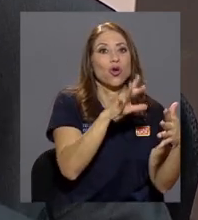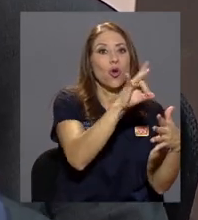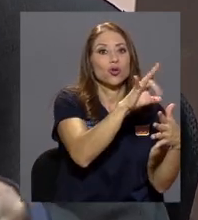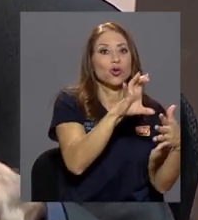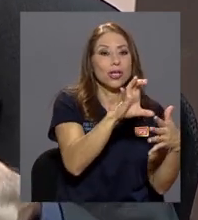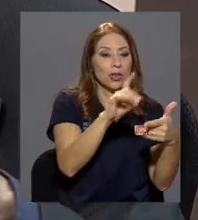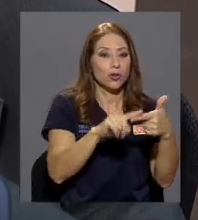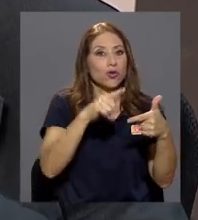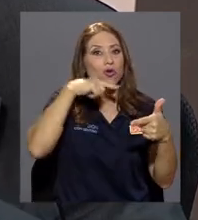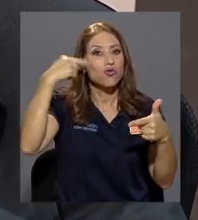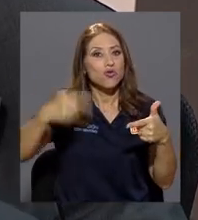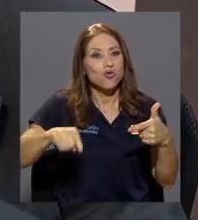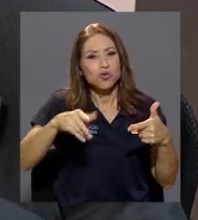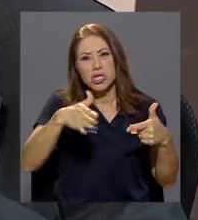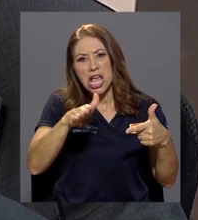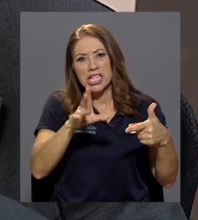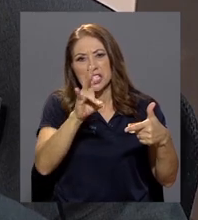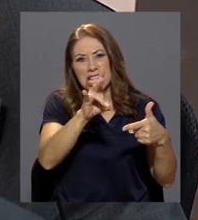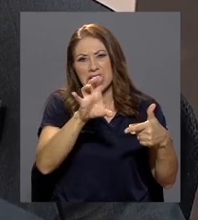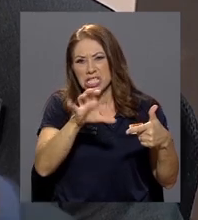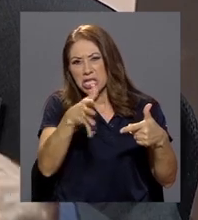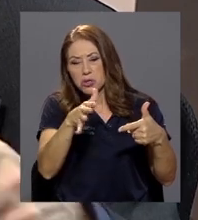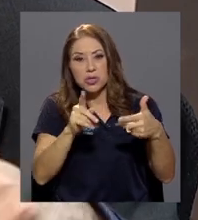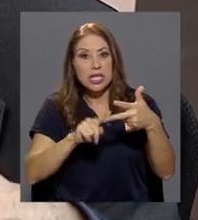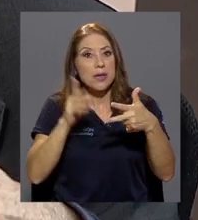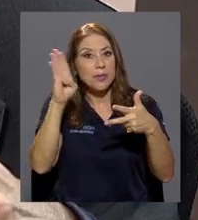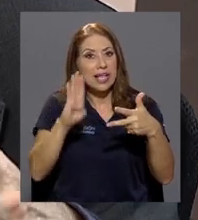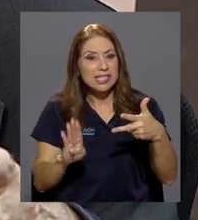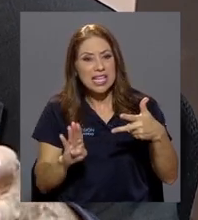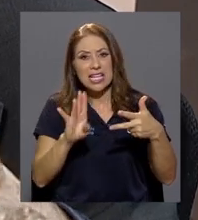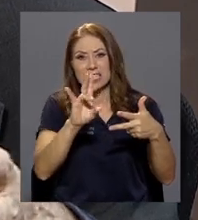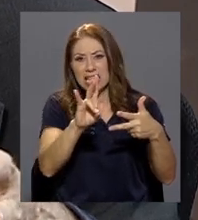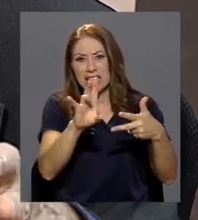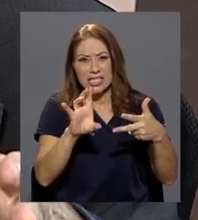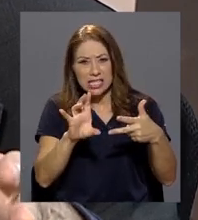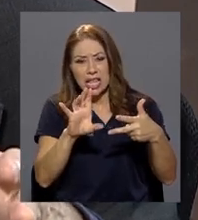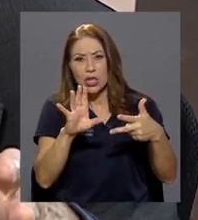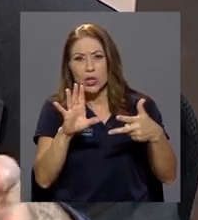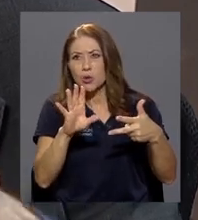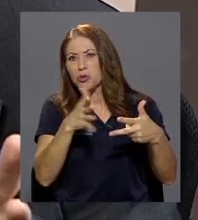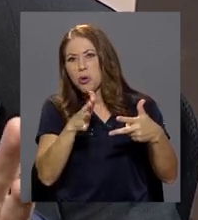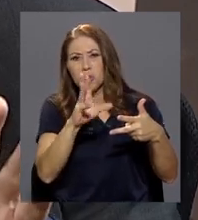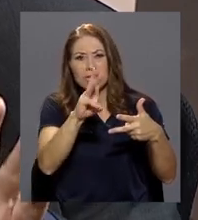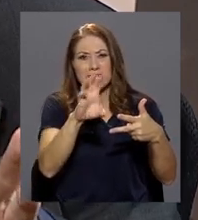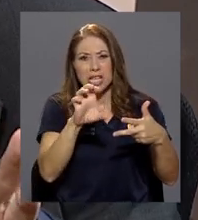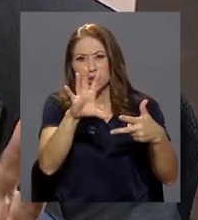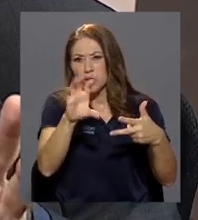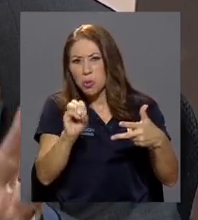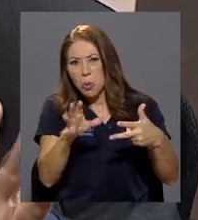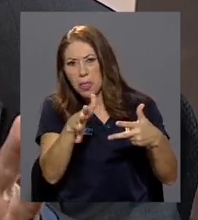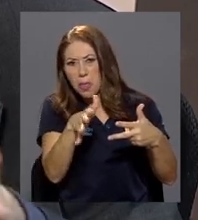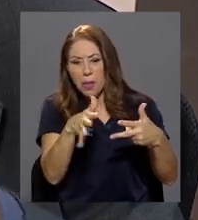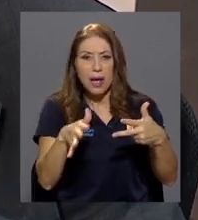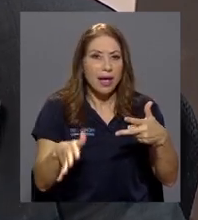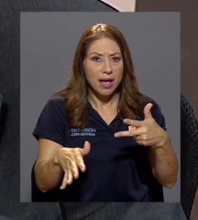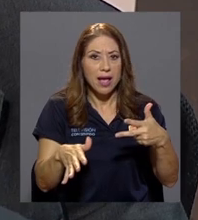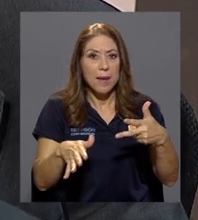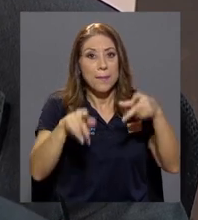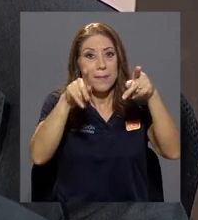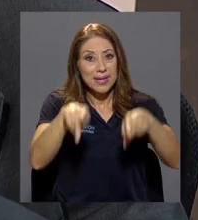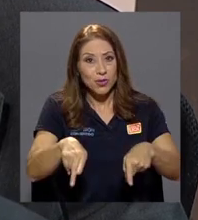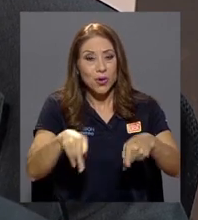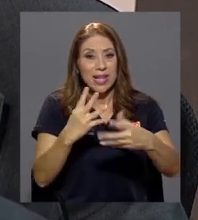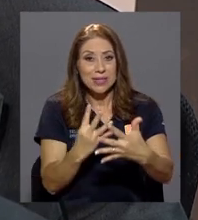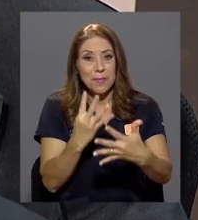rusia cercano 700 y poco y brasil se está acercando a los 700 650 680